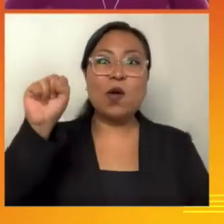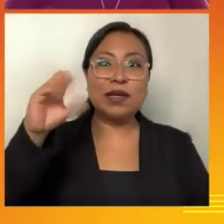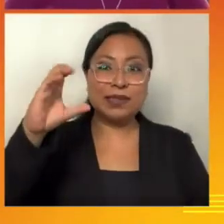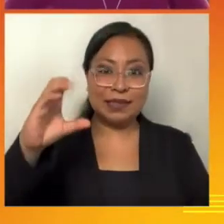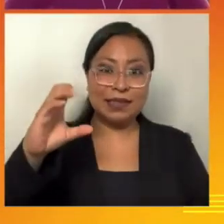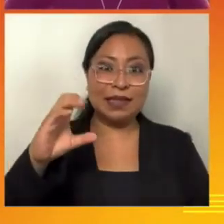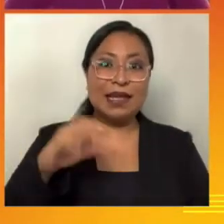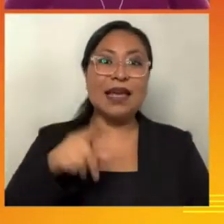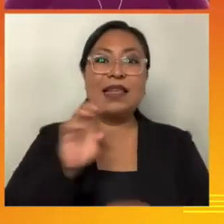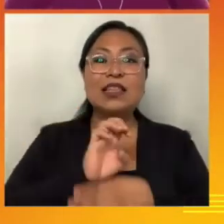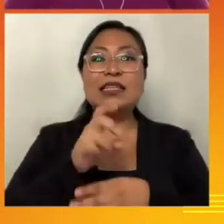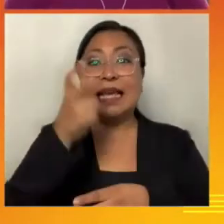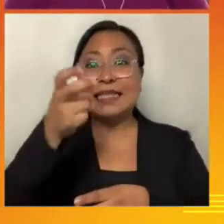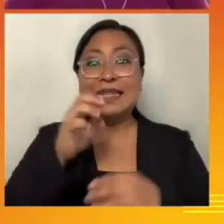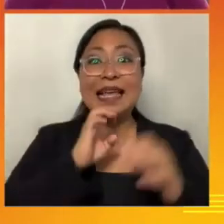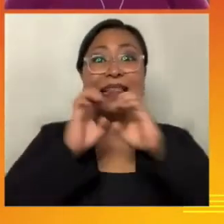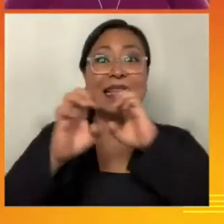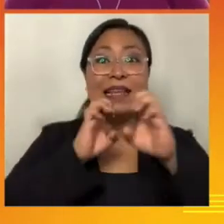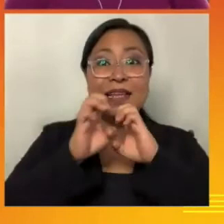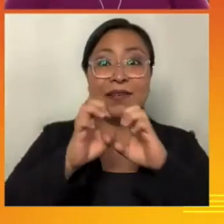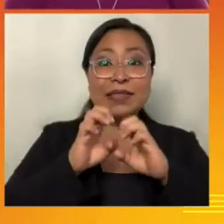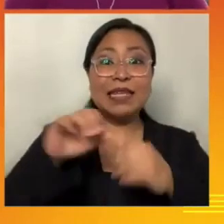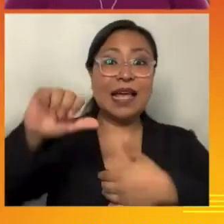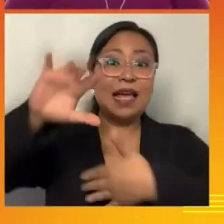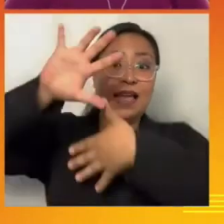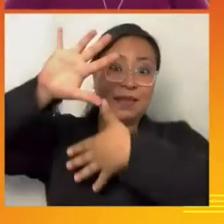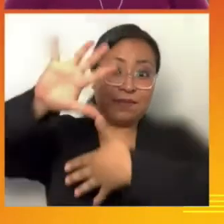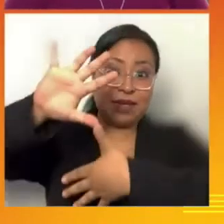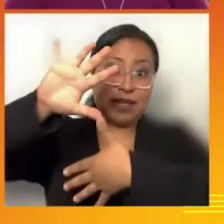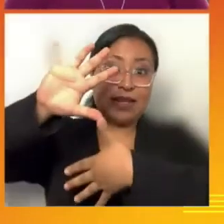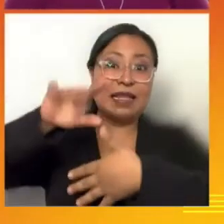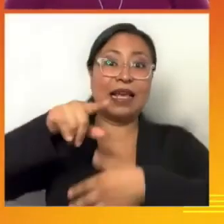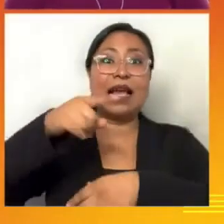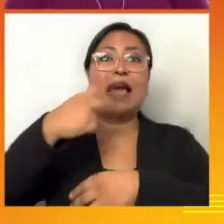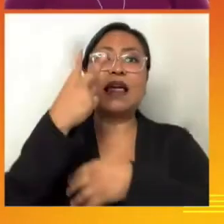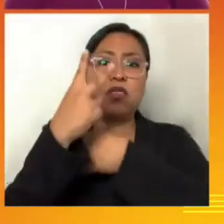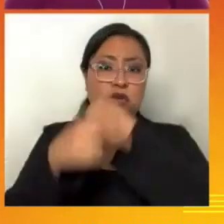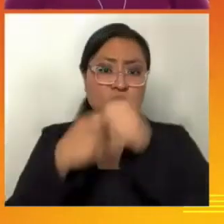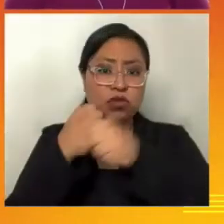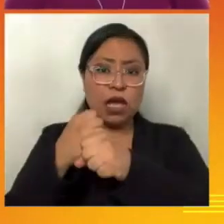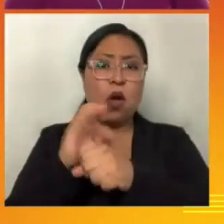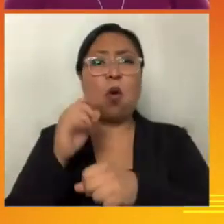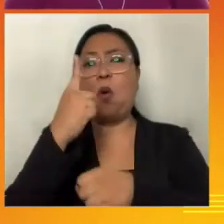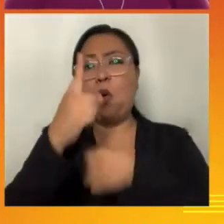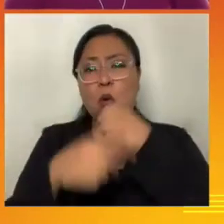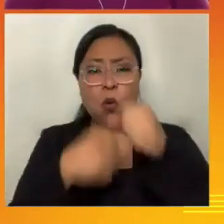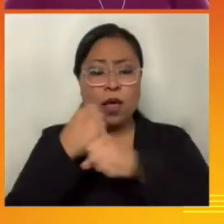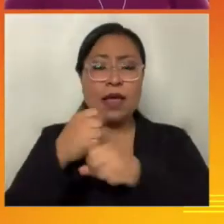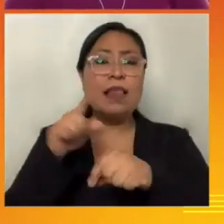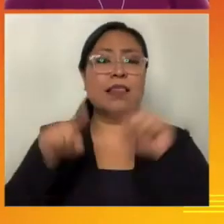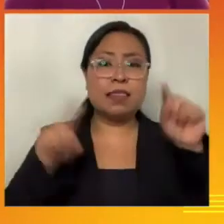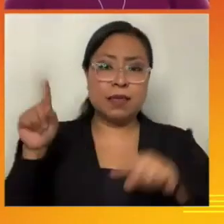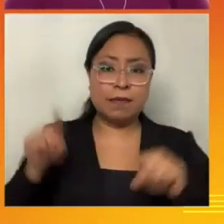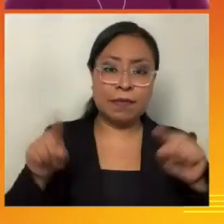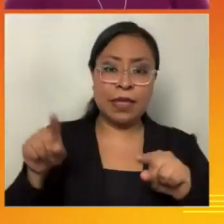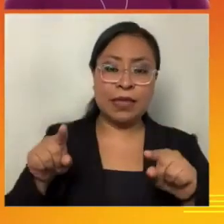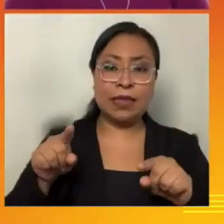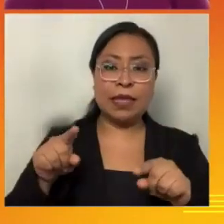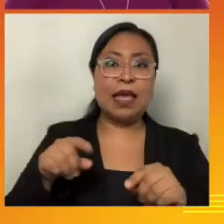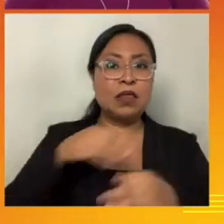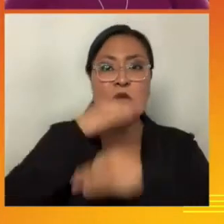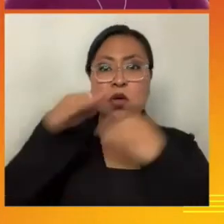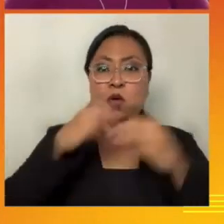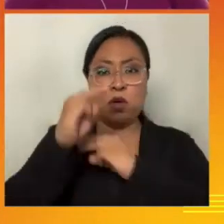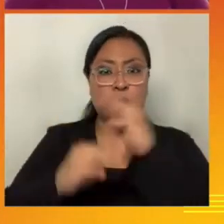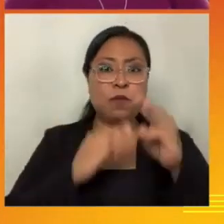es una encuesta que se hace cada año o cada dos años, dependiendo a nivel global. Yo puse